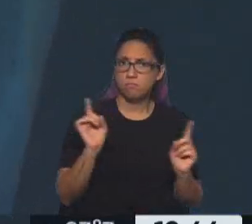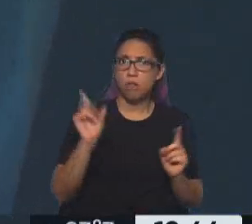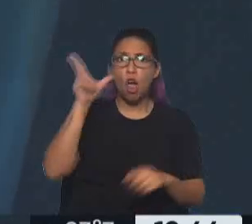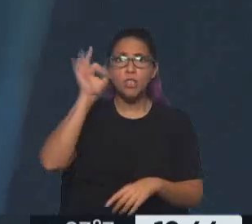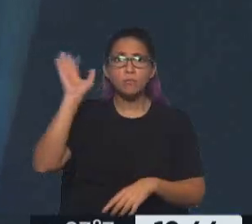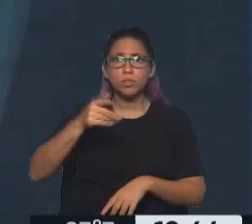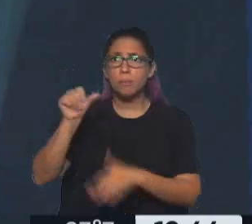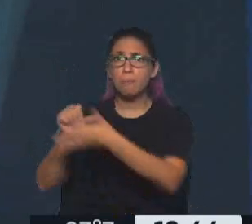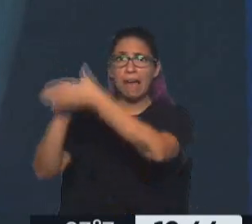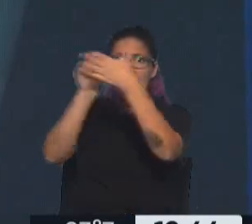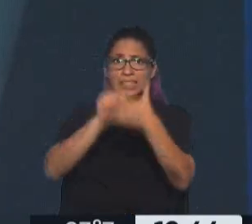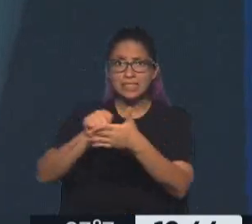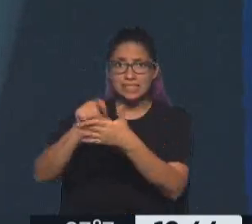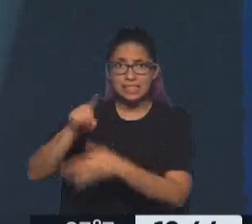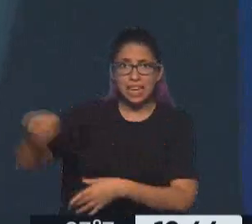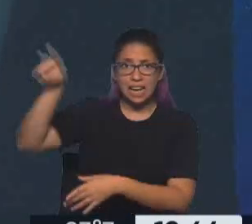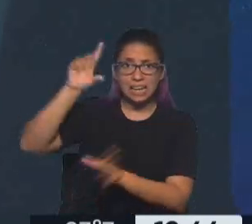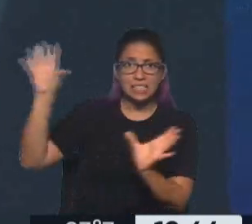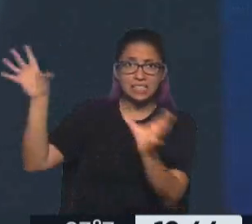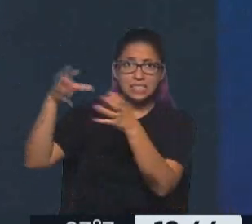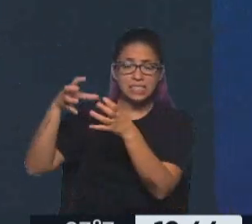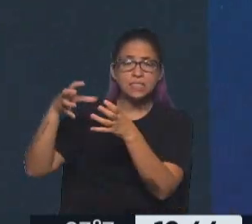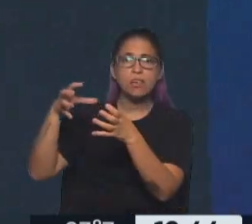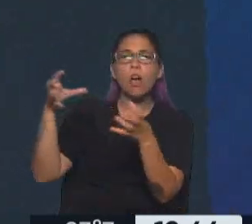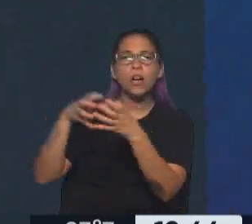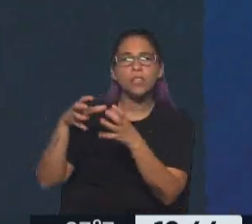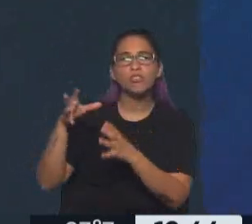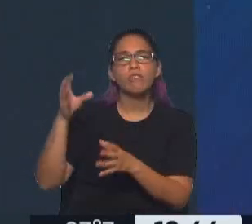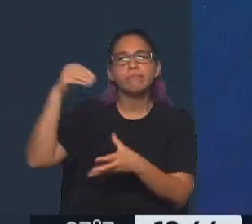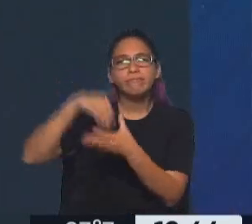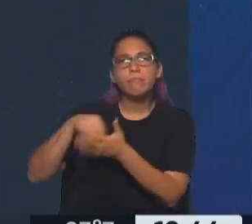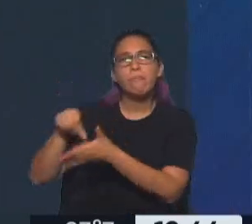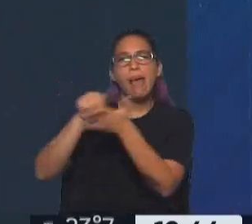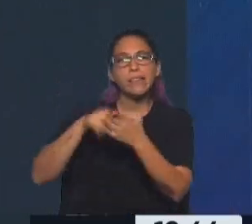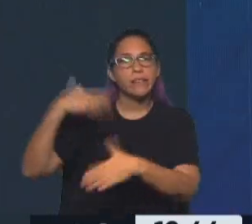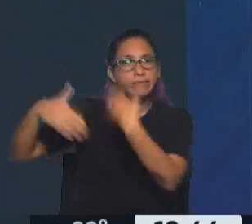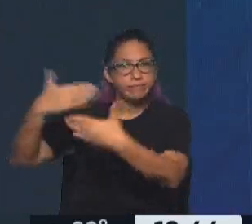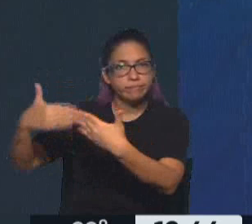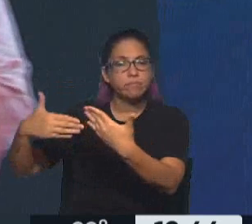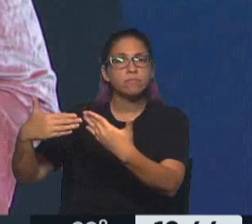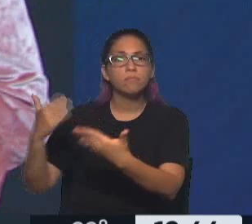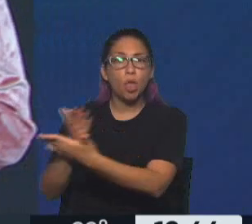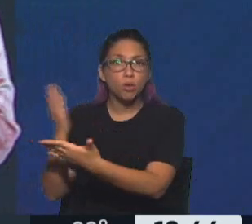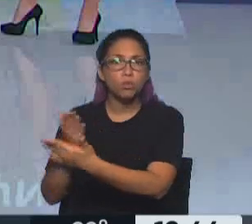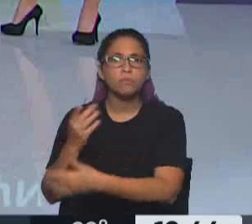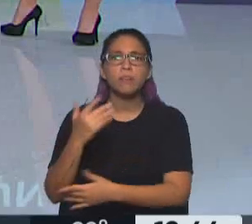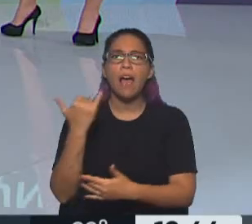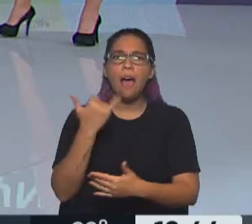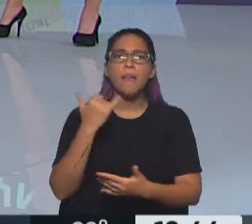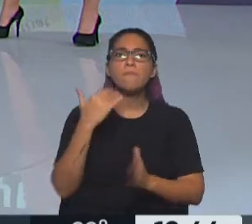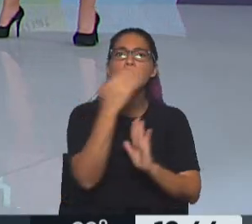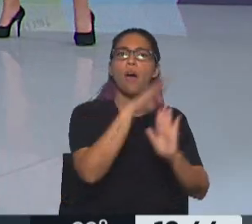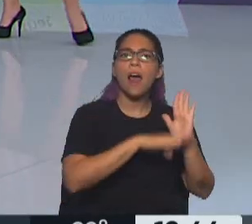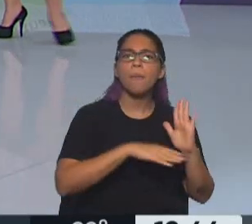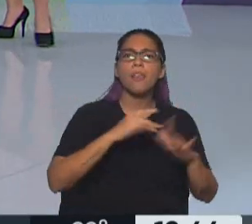de una muestra de países que relevó la OCDE, es una organización que aglomera países desarrollados, que tienen programas de divulgación voluntaria,